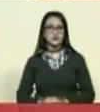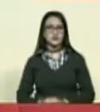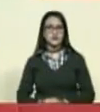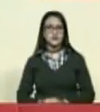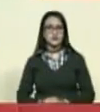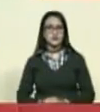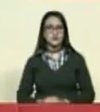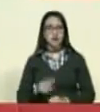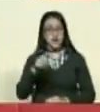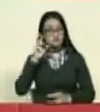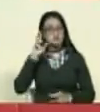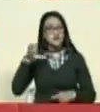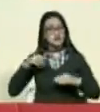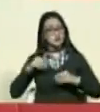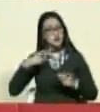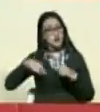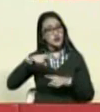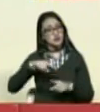Él reconoció eso.